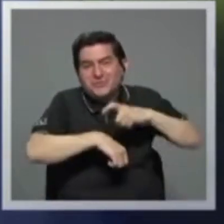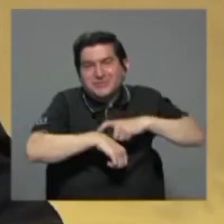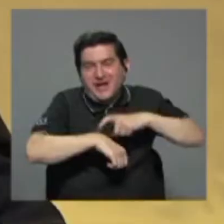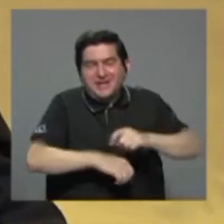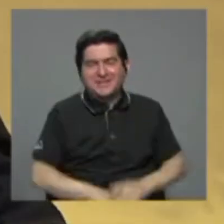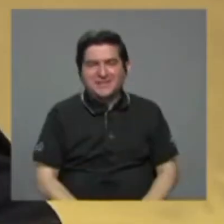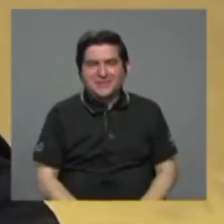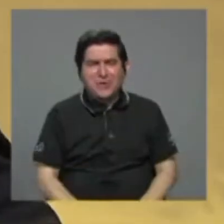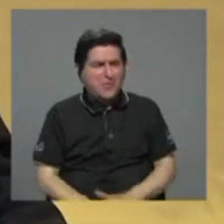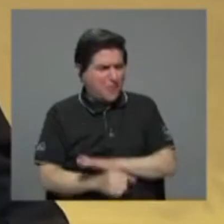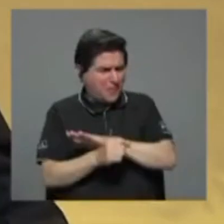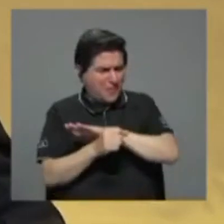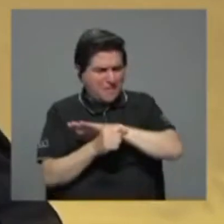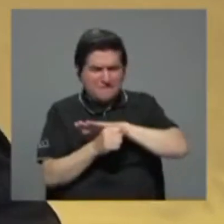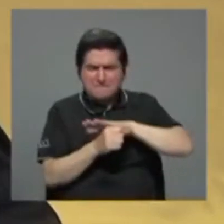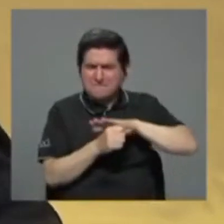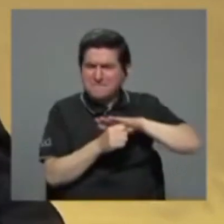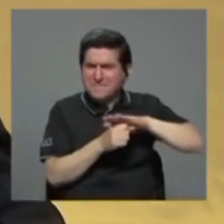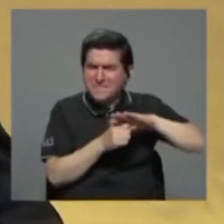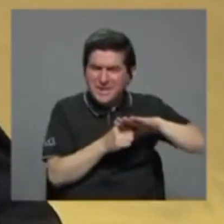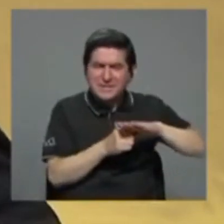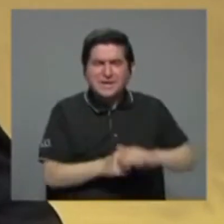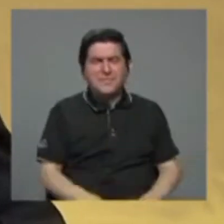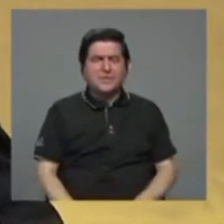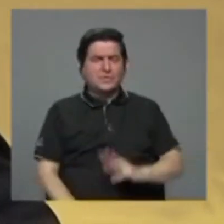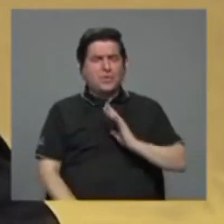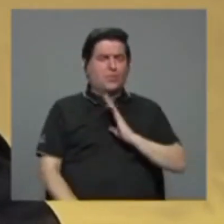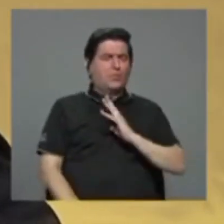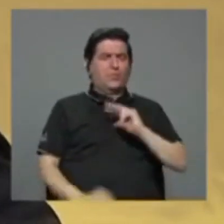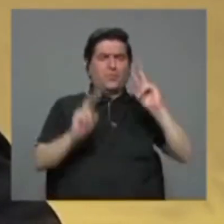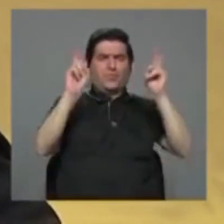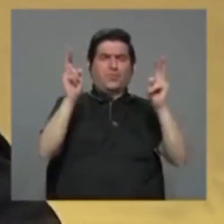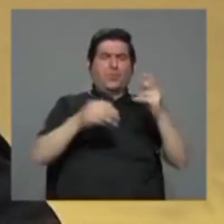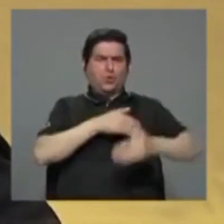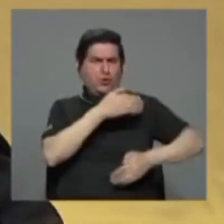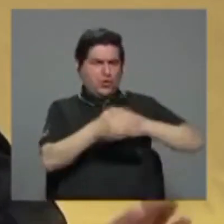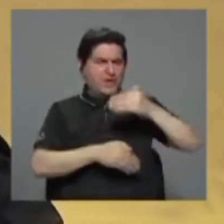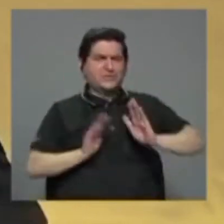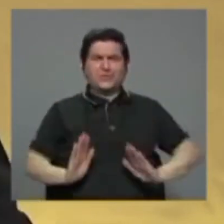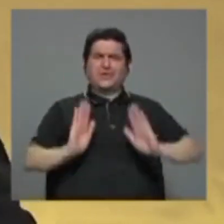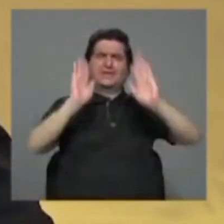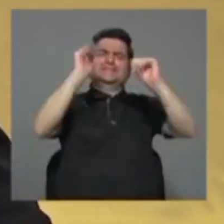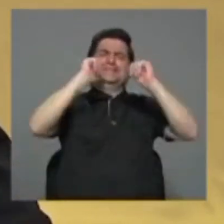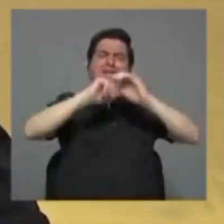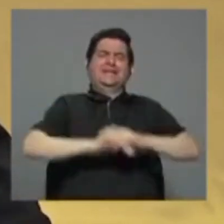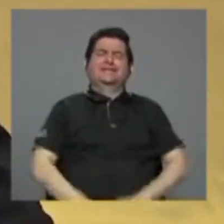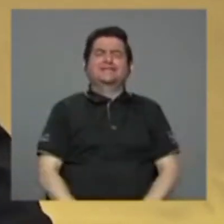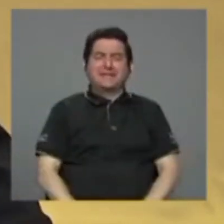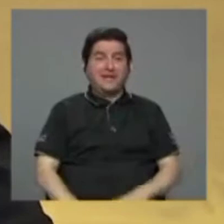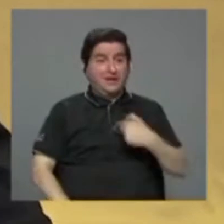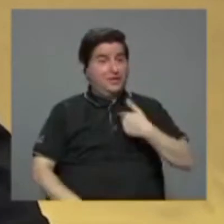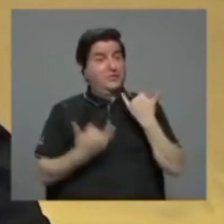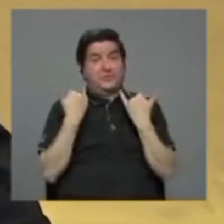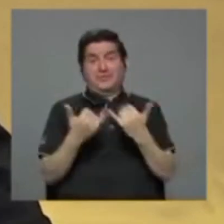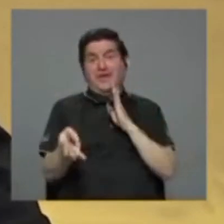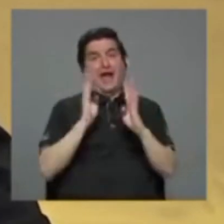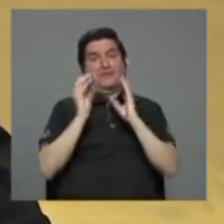de absoluto lujo y de una gestión maravillosa. Y ya dije mucho.